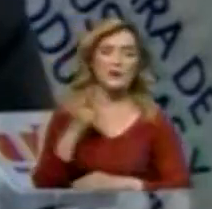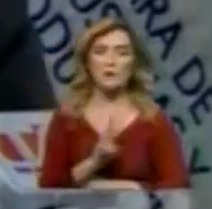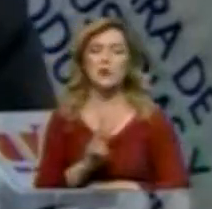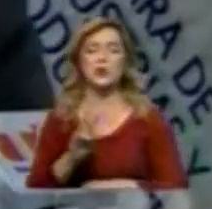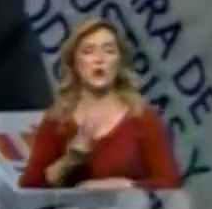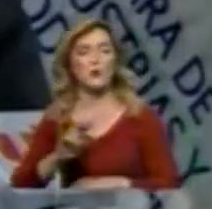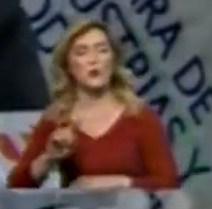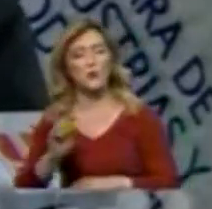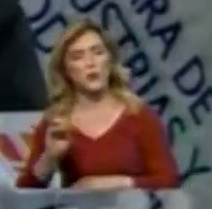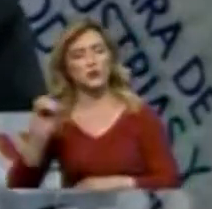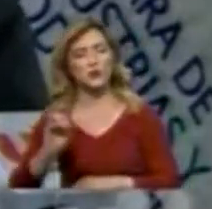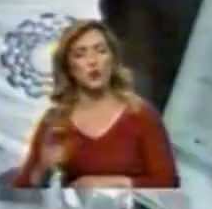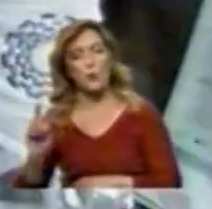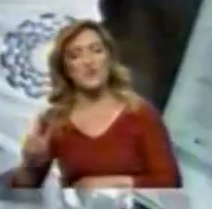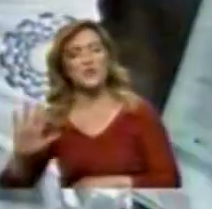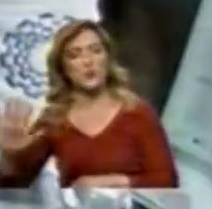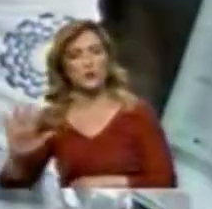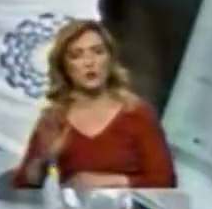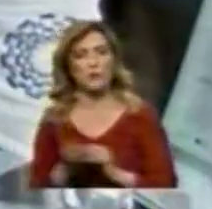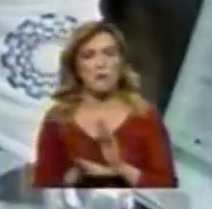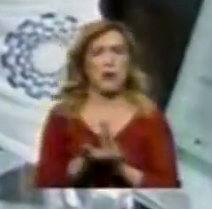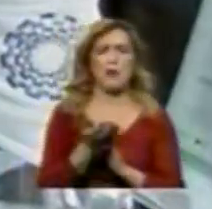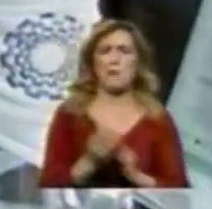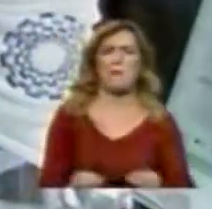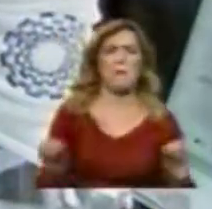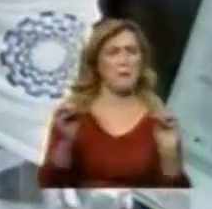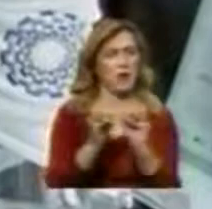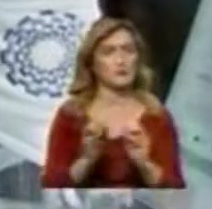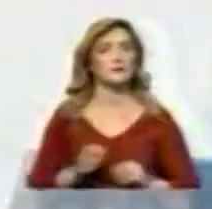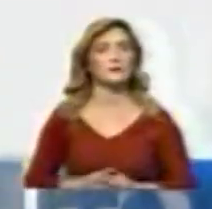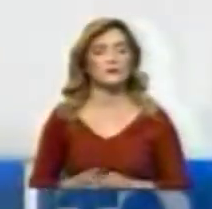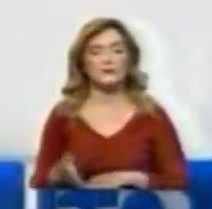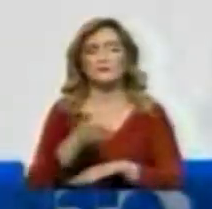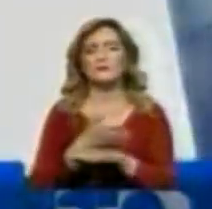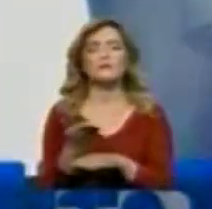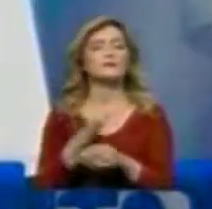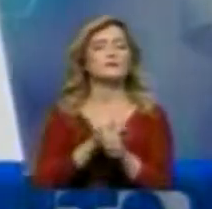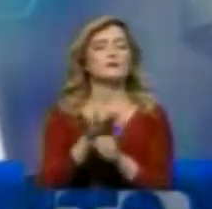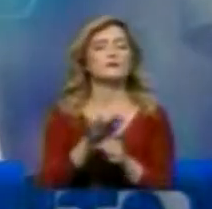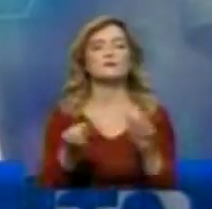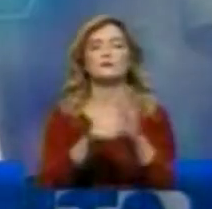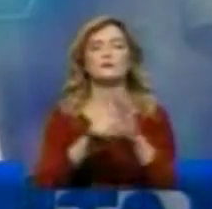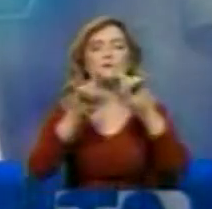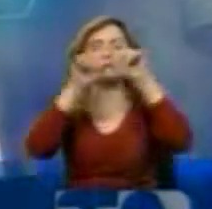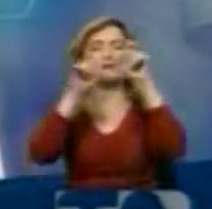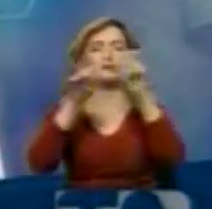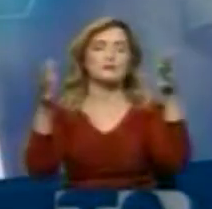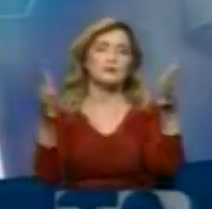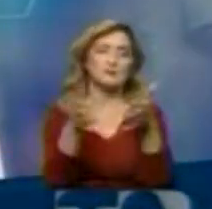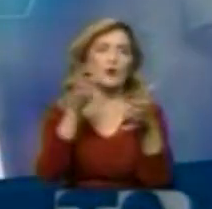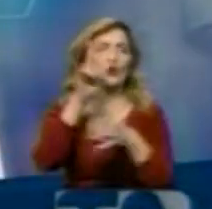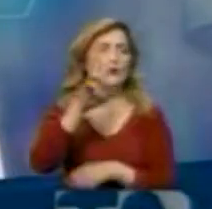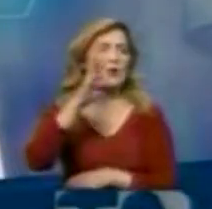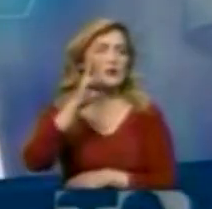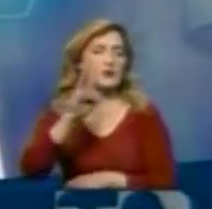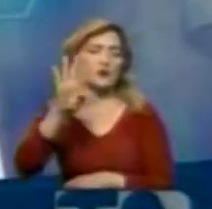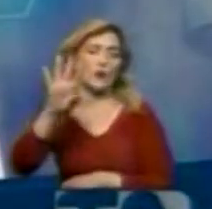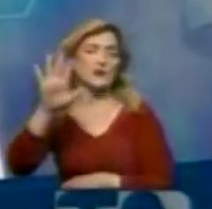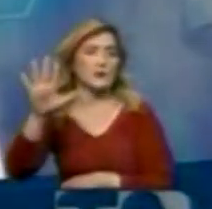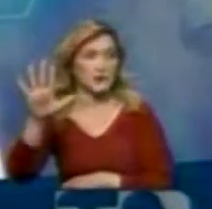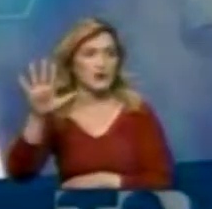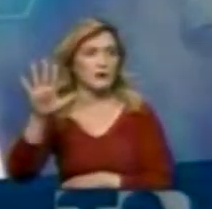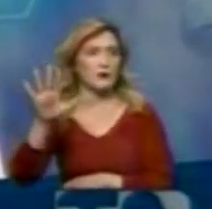o del 25 por ciento según sus cifras este anticipo afectaba especialmente a las microempresas cerca de dos mil 645